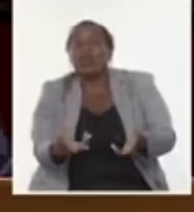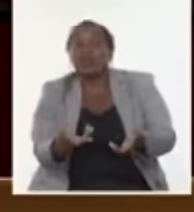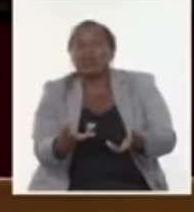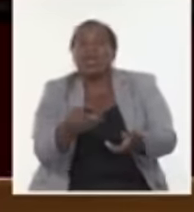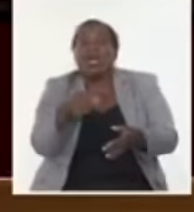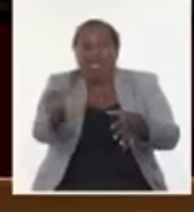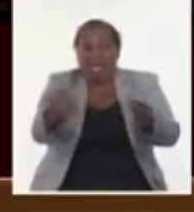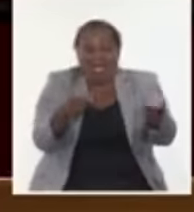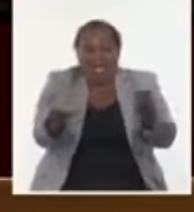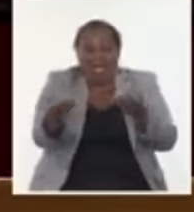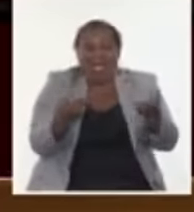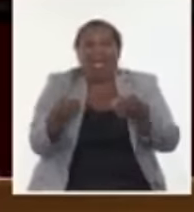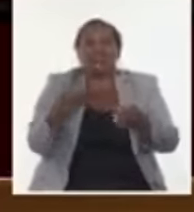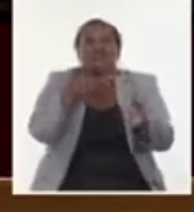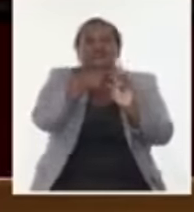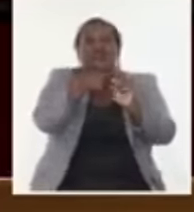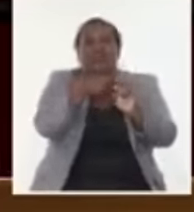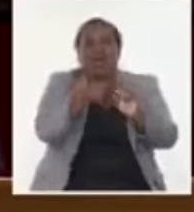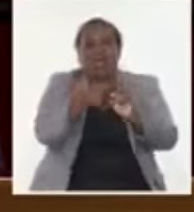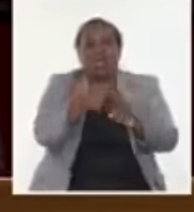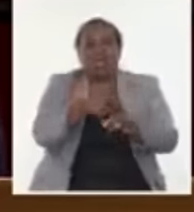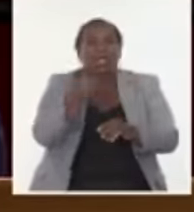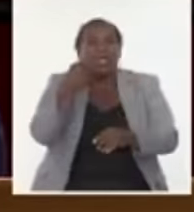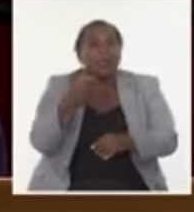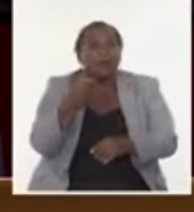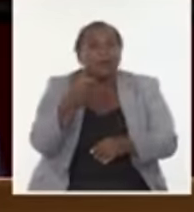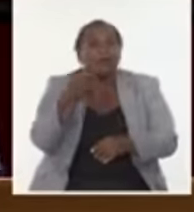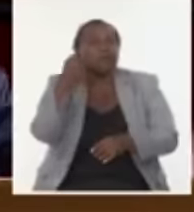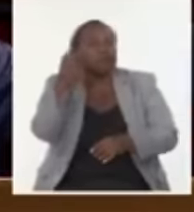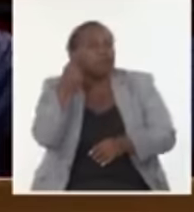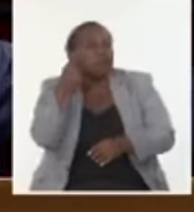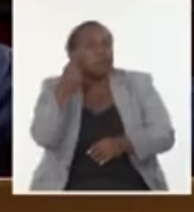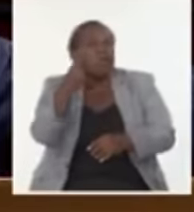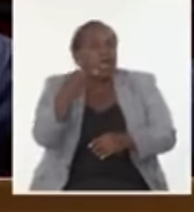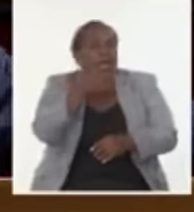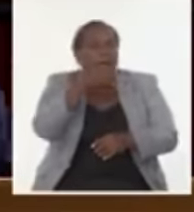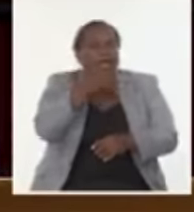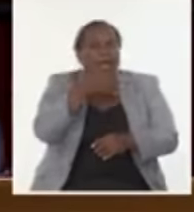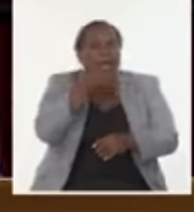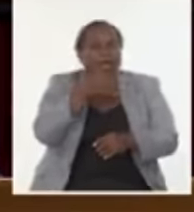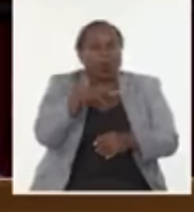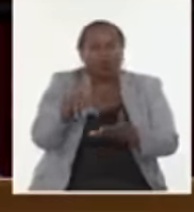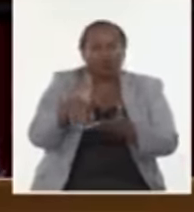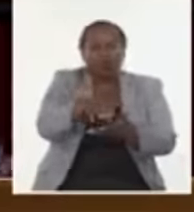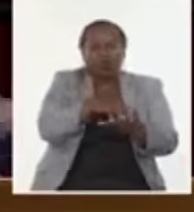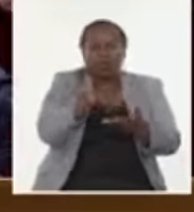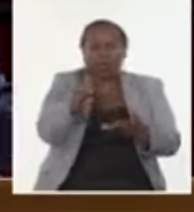escuchado el primer secretario de nosotros, porque este lugar las cosas están bien y el otro que está al lado no?